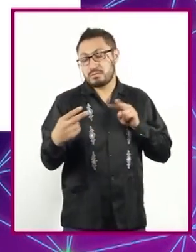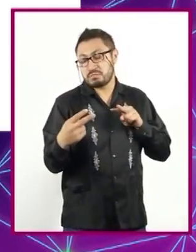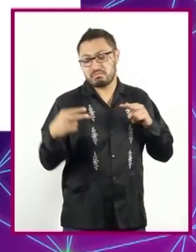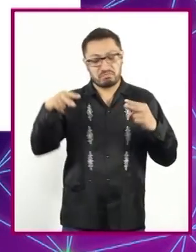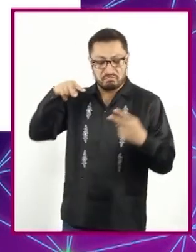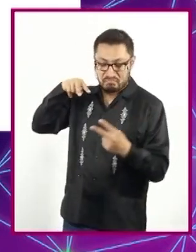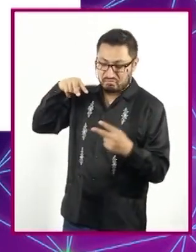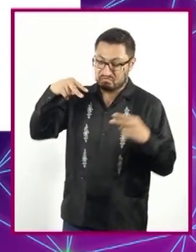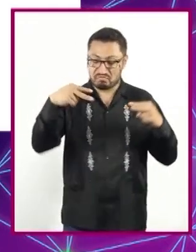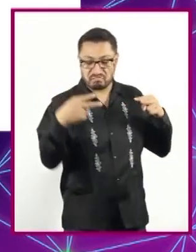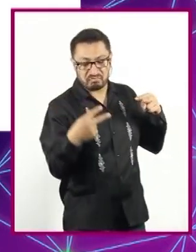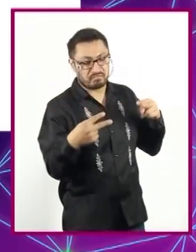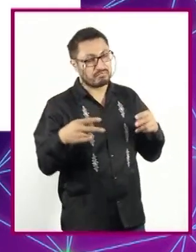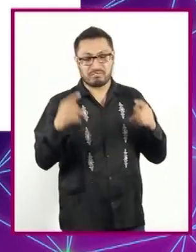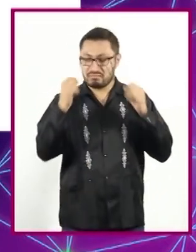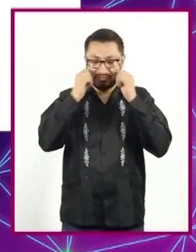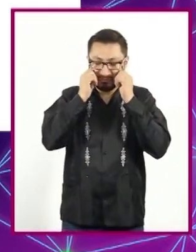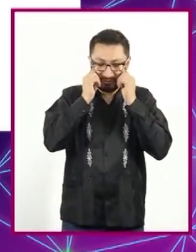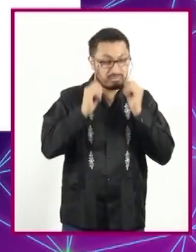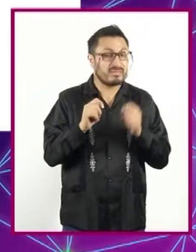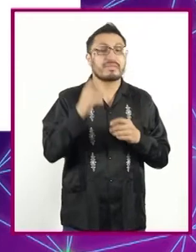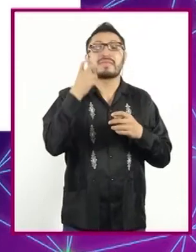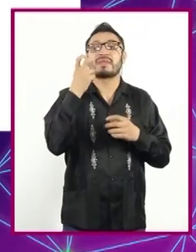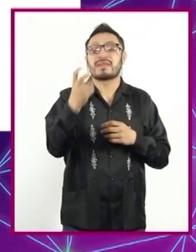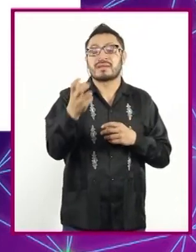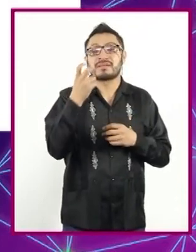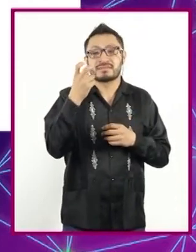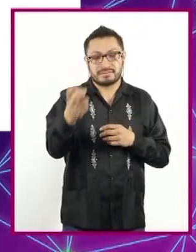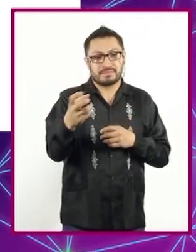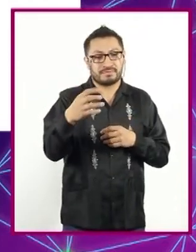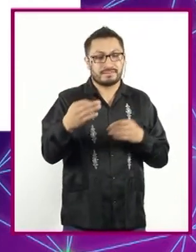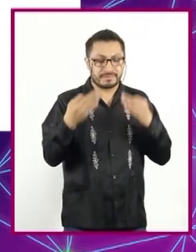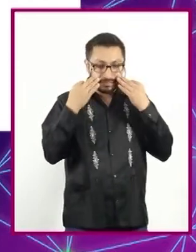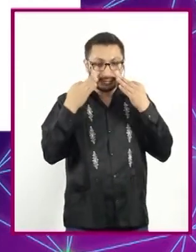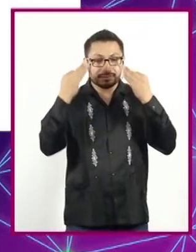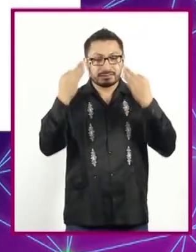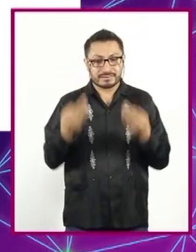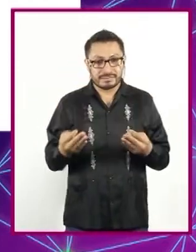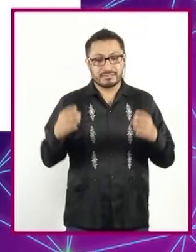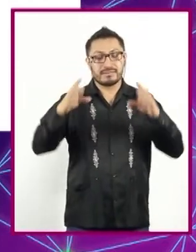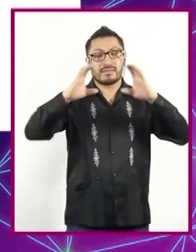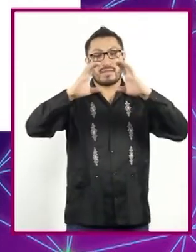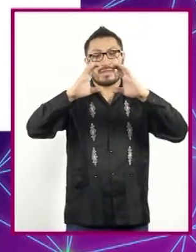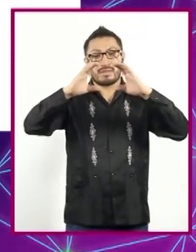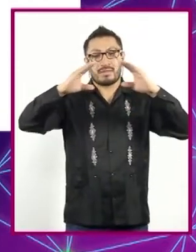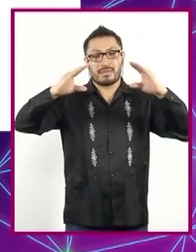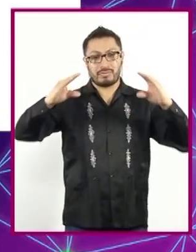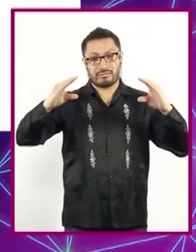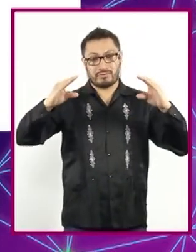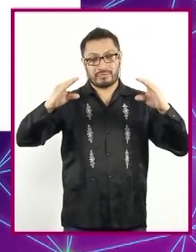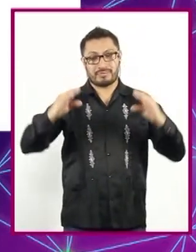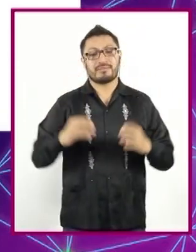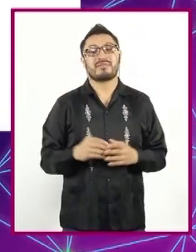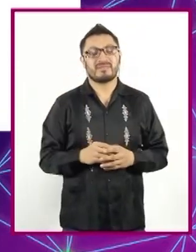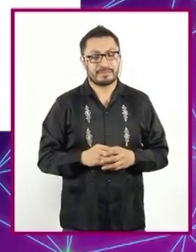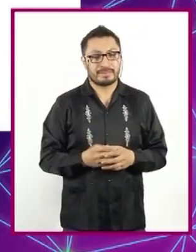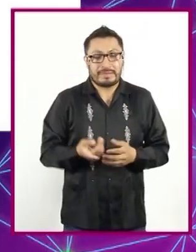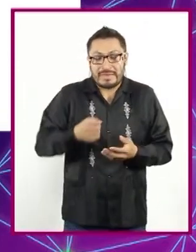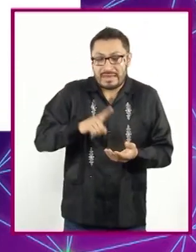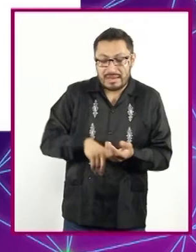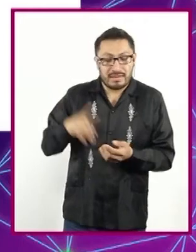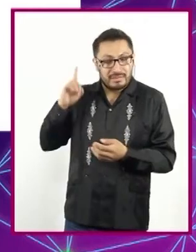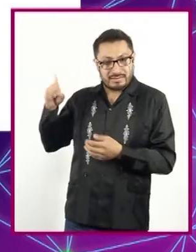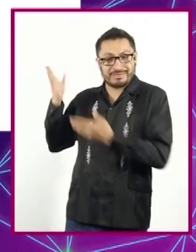vista del cuerpo geométrico. Con esto se es notoria la deformación de la superficie circular en la parte